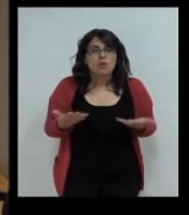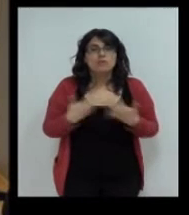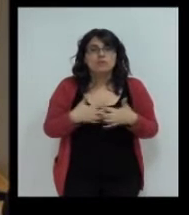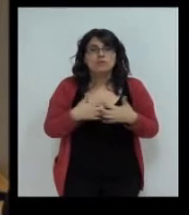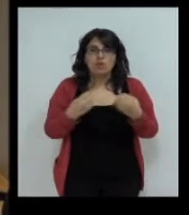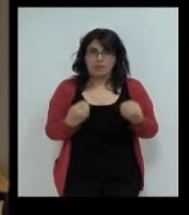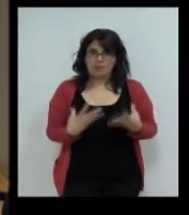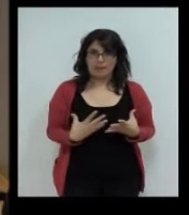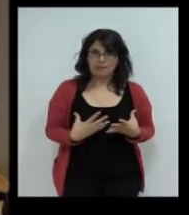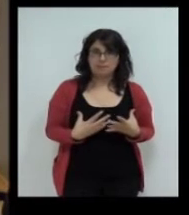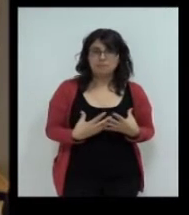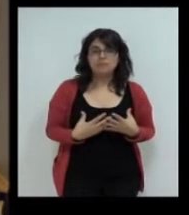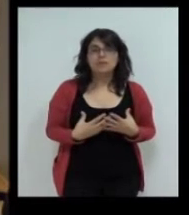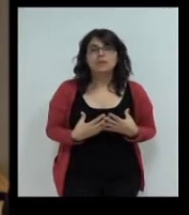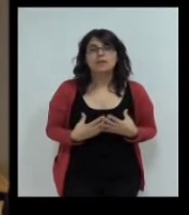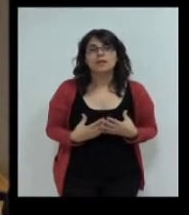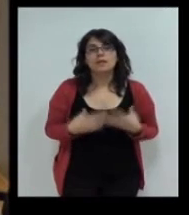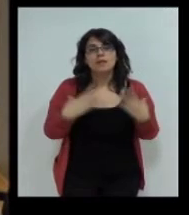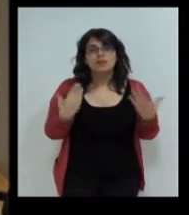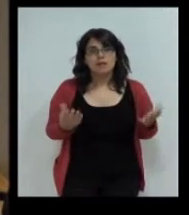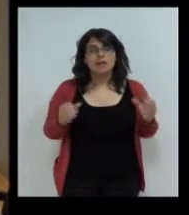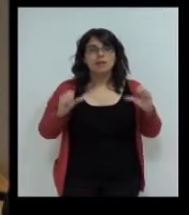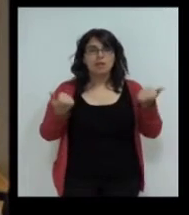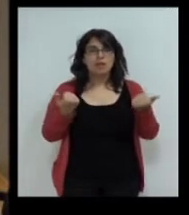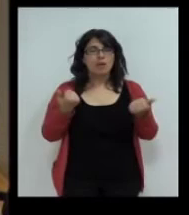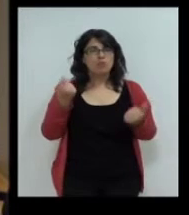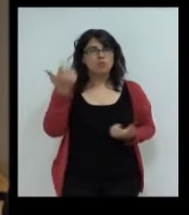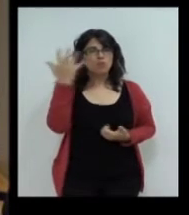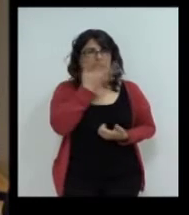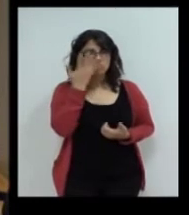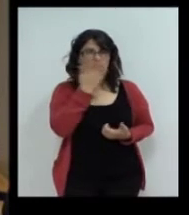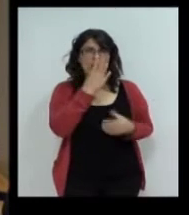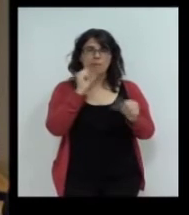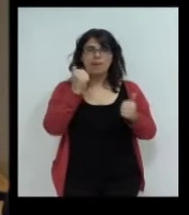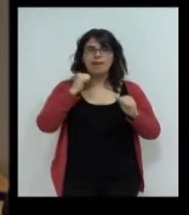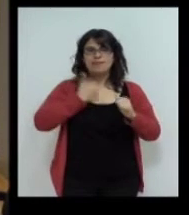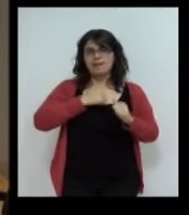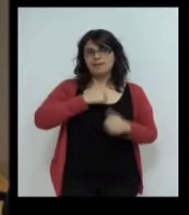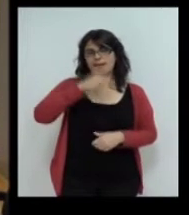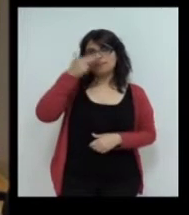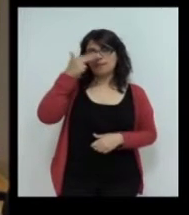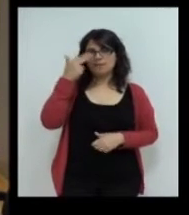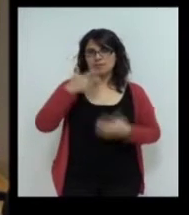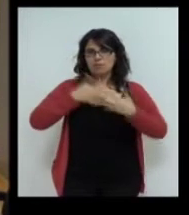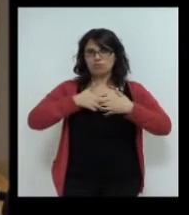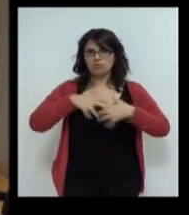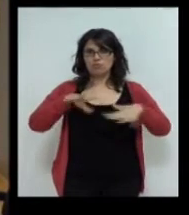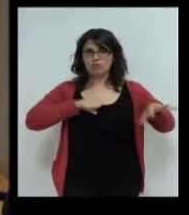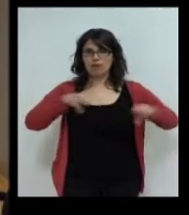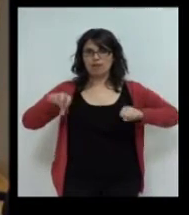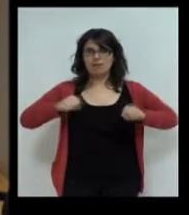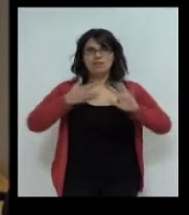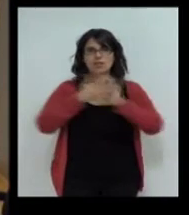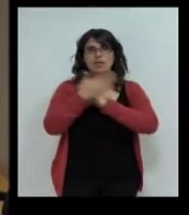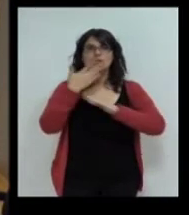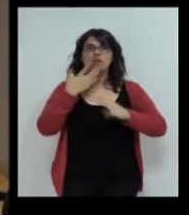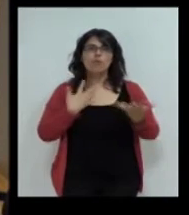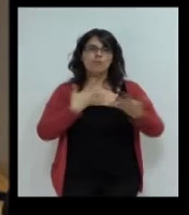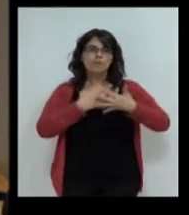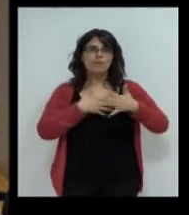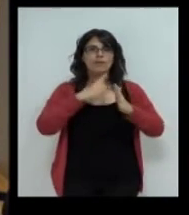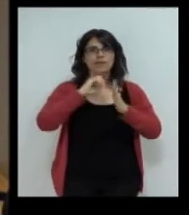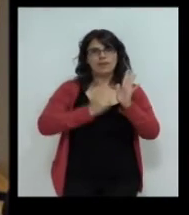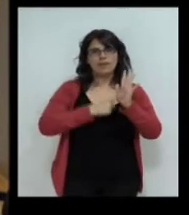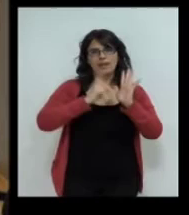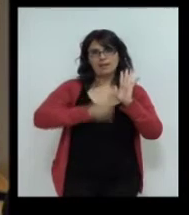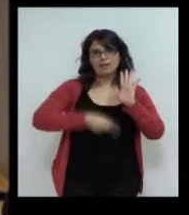bien. Cuando empiezan a ciertas reticencias porque vienen los intereses industriales, lo que viene el truco es de la armonización con la directiva. Cojo la norma